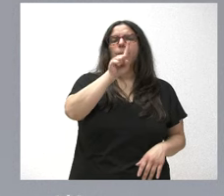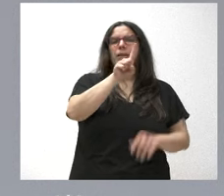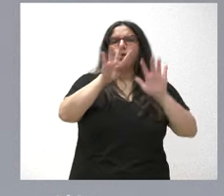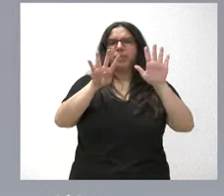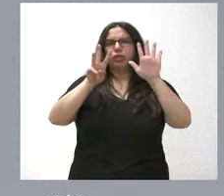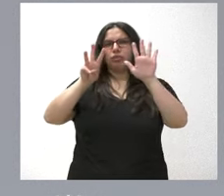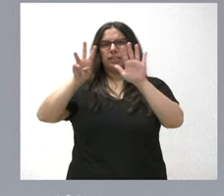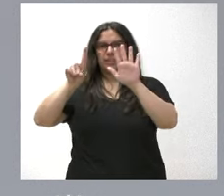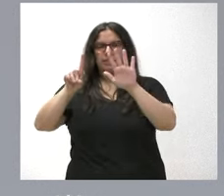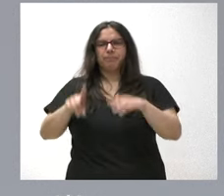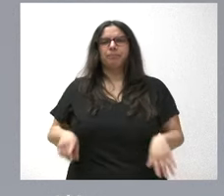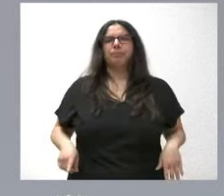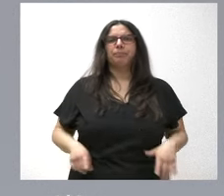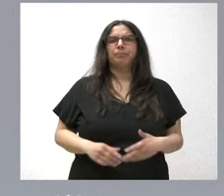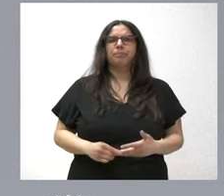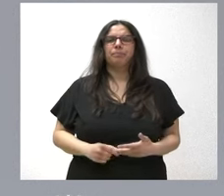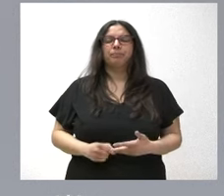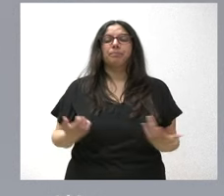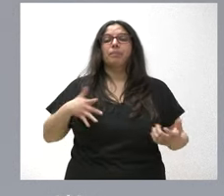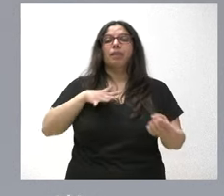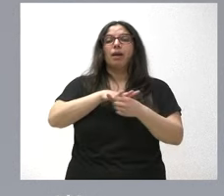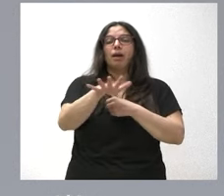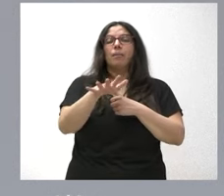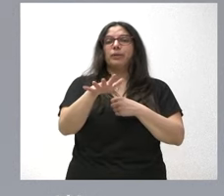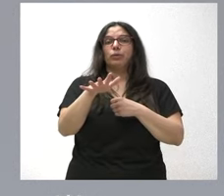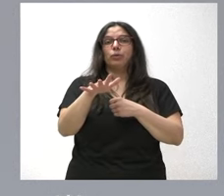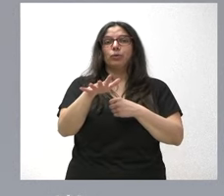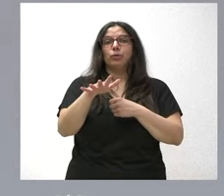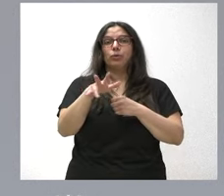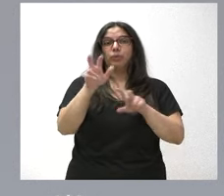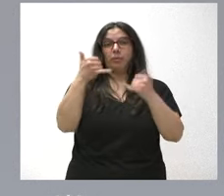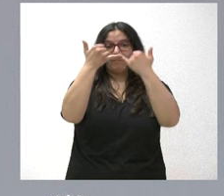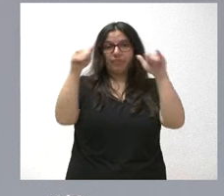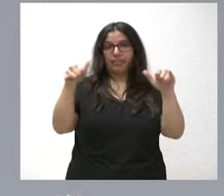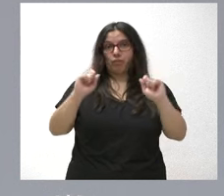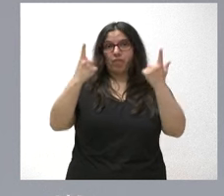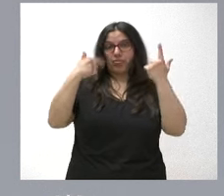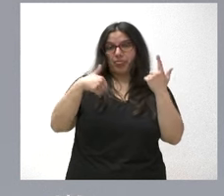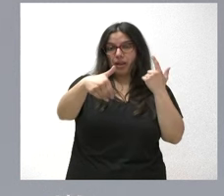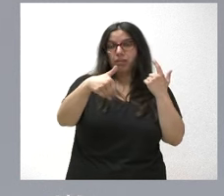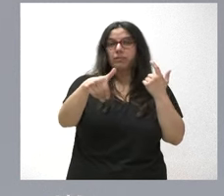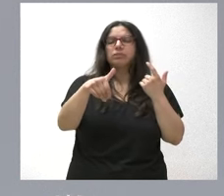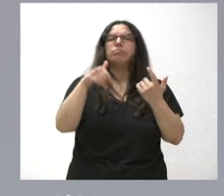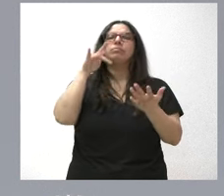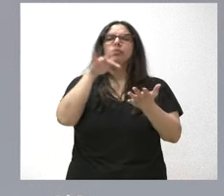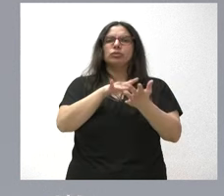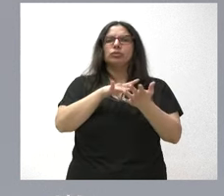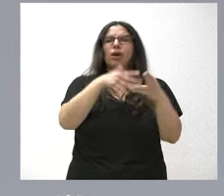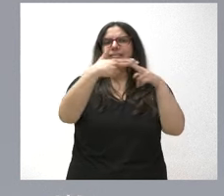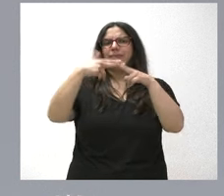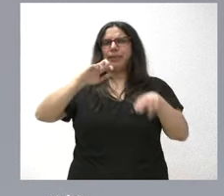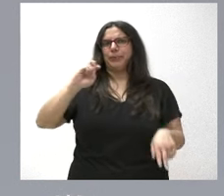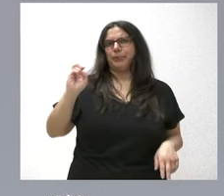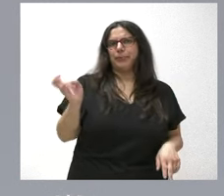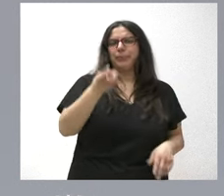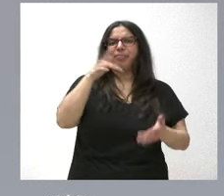86. En el ámbito de la celebración de la fiesta oficial, se van a realizar una serie de actividades